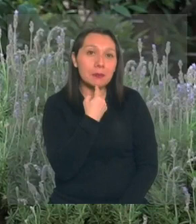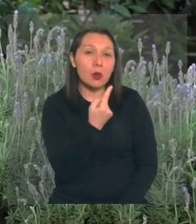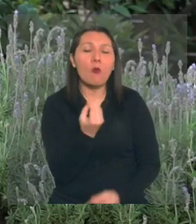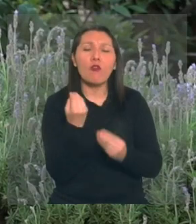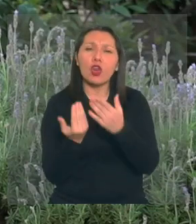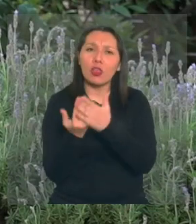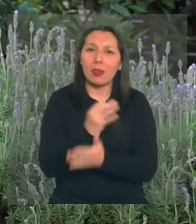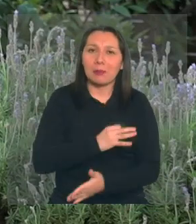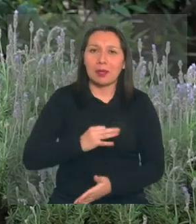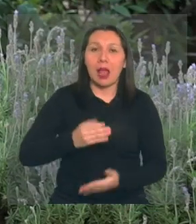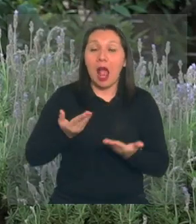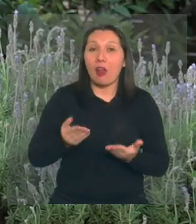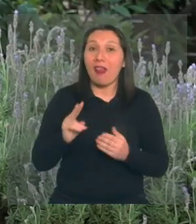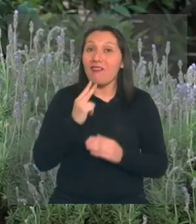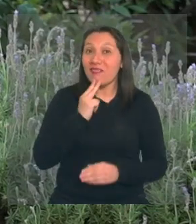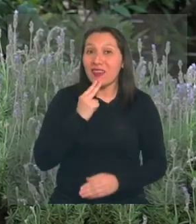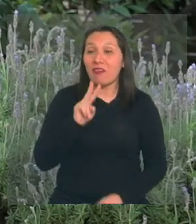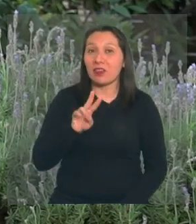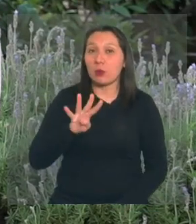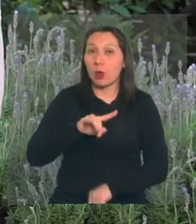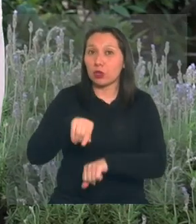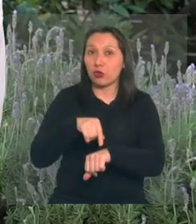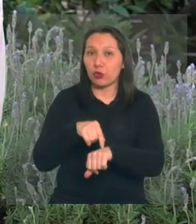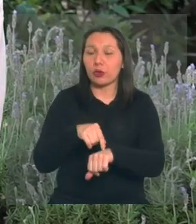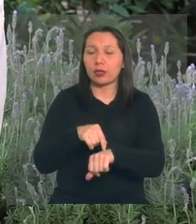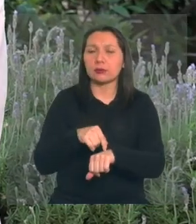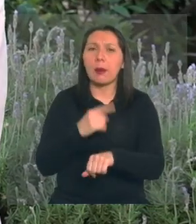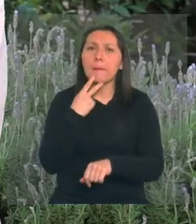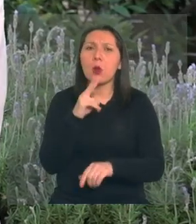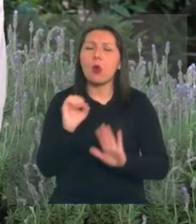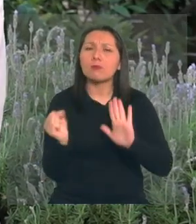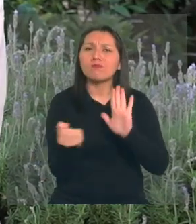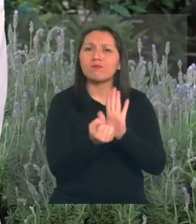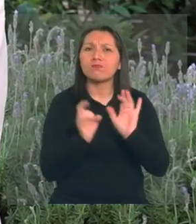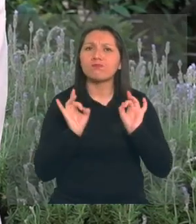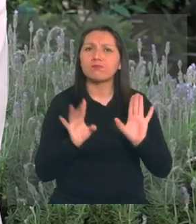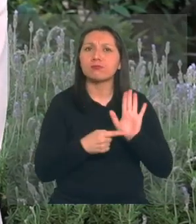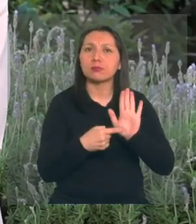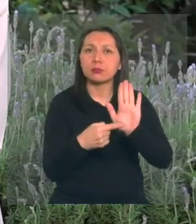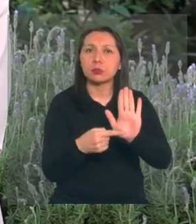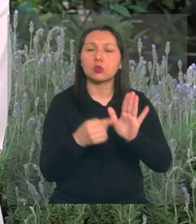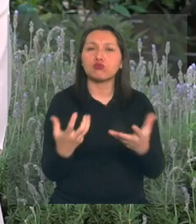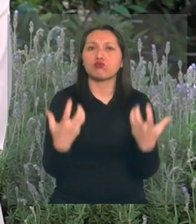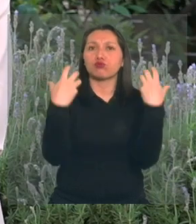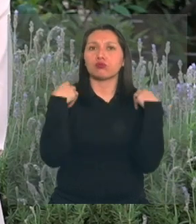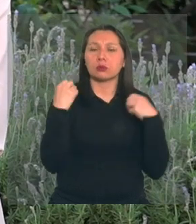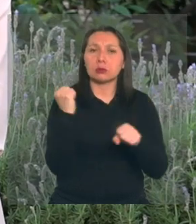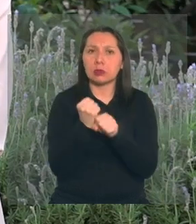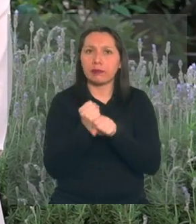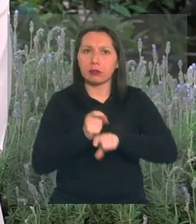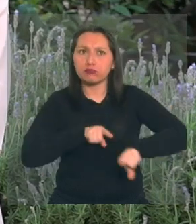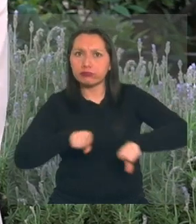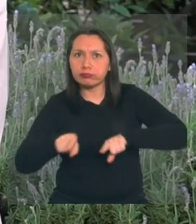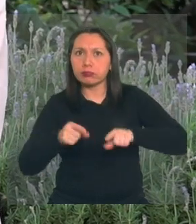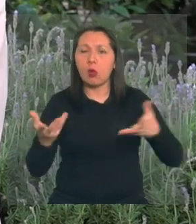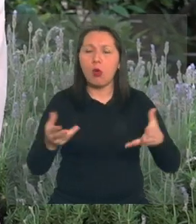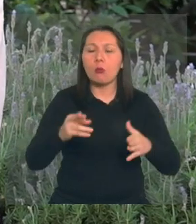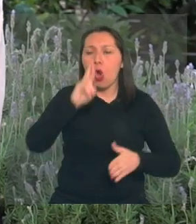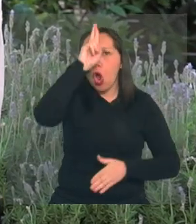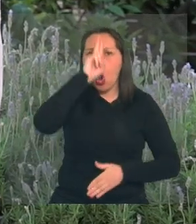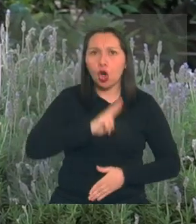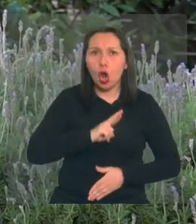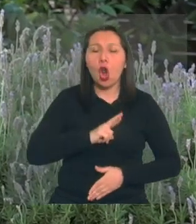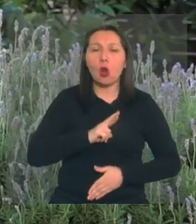días. Estamos en vivo para 24 horas. Preguntarle cuál va a ser el sello que buscará imprimir en su gestión para justamente enfatizar el rol de la